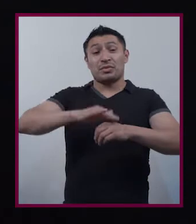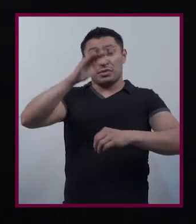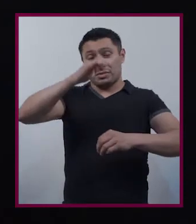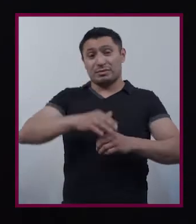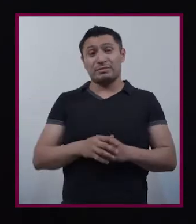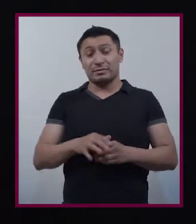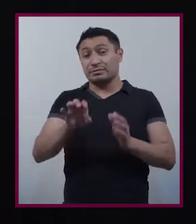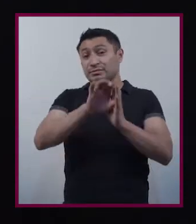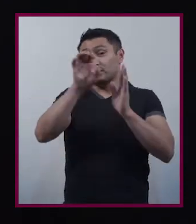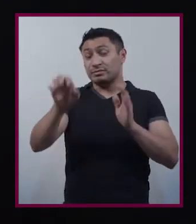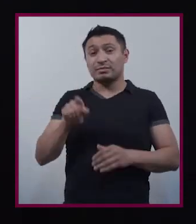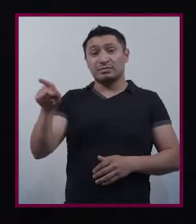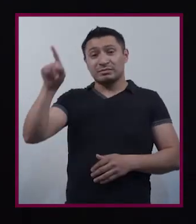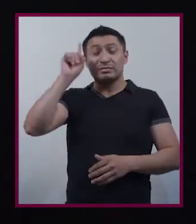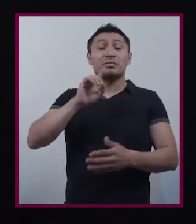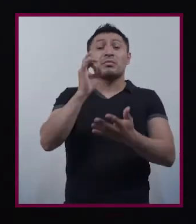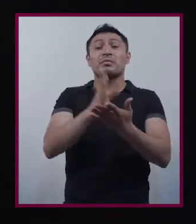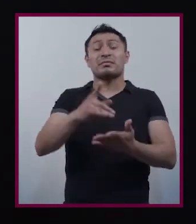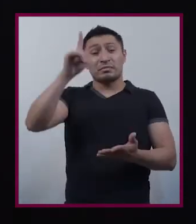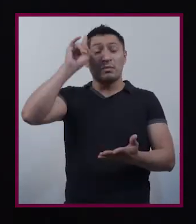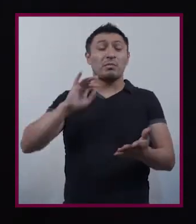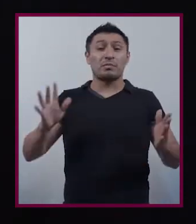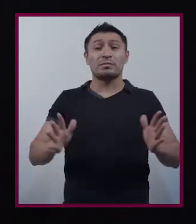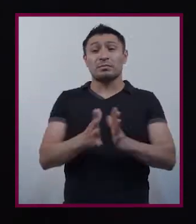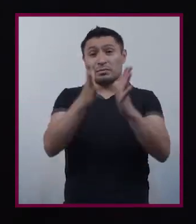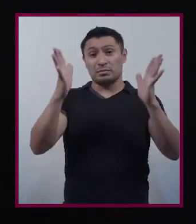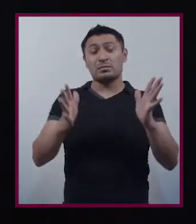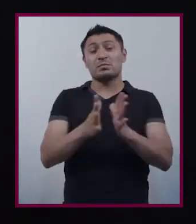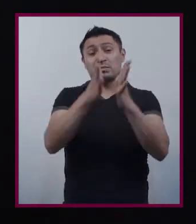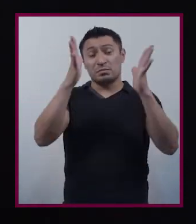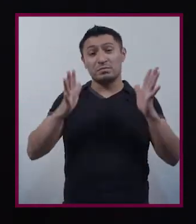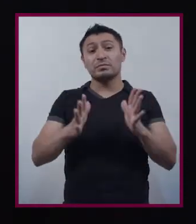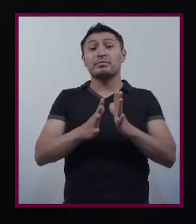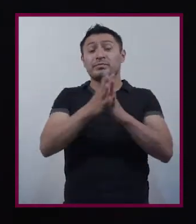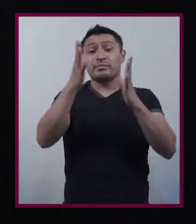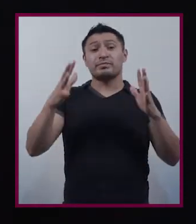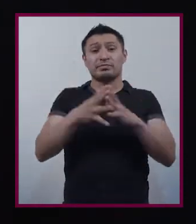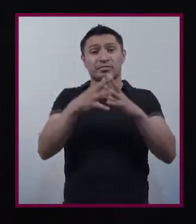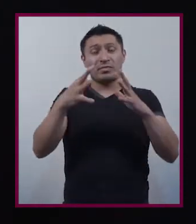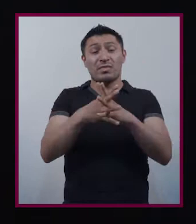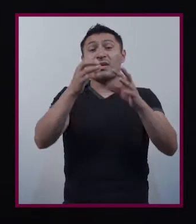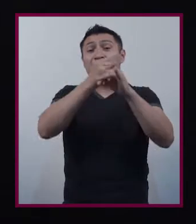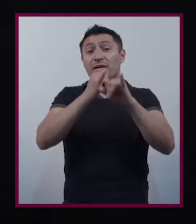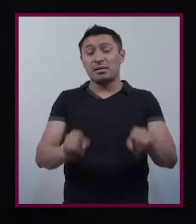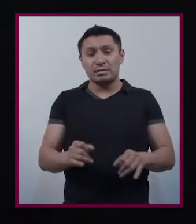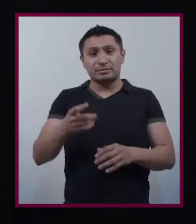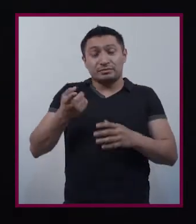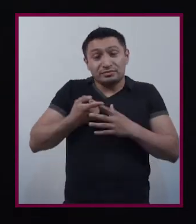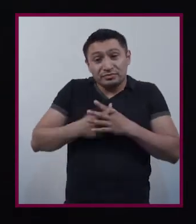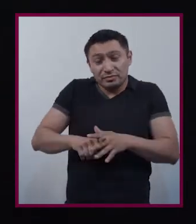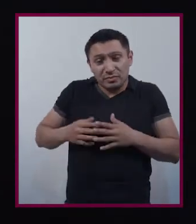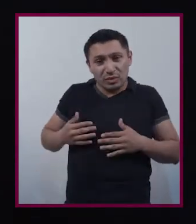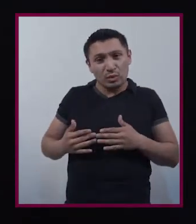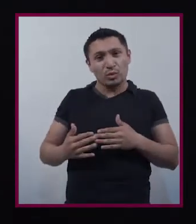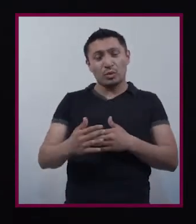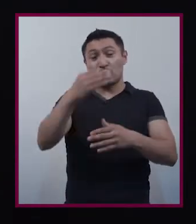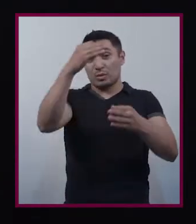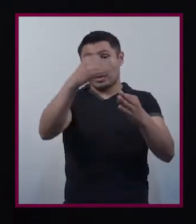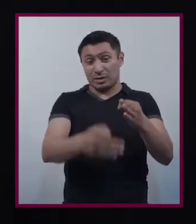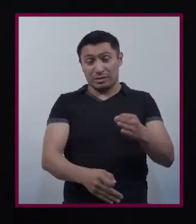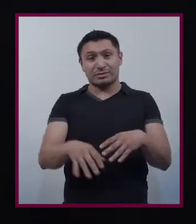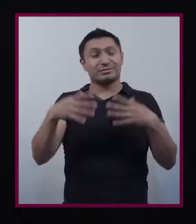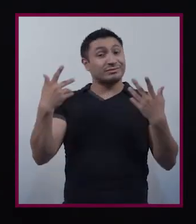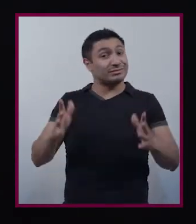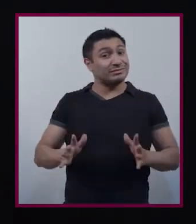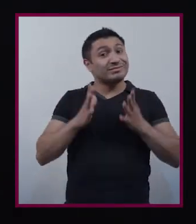ejemplo, fue la única mujer que participó de diferentes maneras en la Guerra de Independencia, desde su inicio hasta el final.